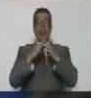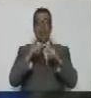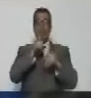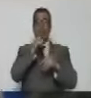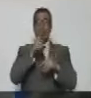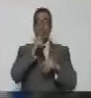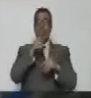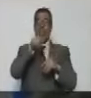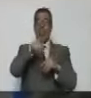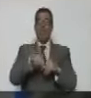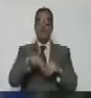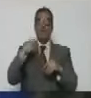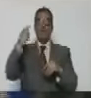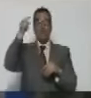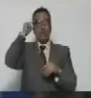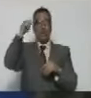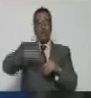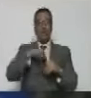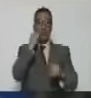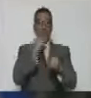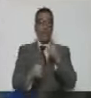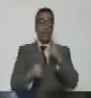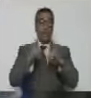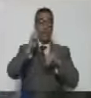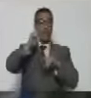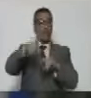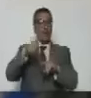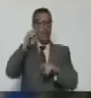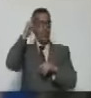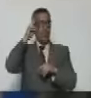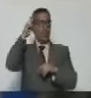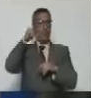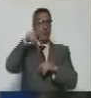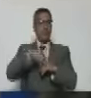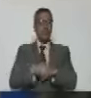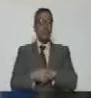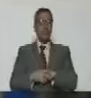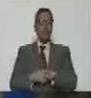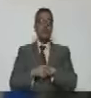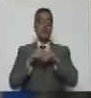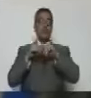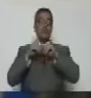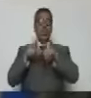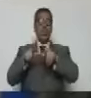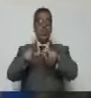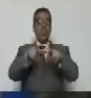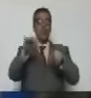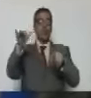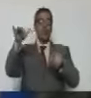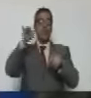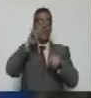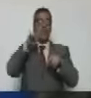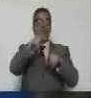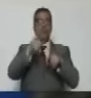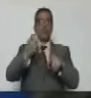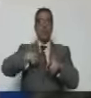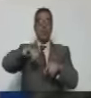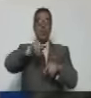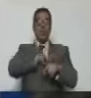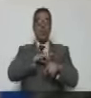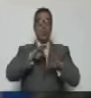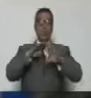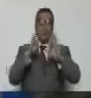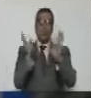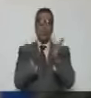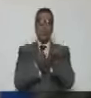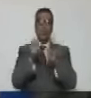precarias. Y hoy termina siendo también, en esta reflexión, un espacio para la denuncia, porque nuestro planeta necesita